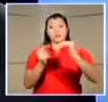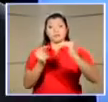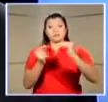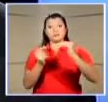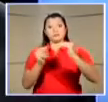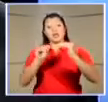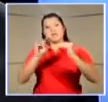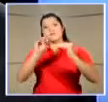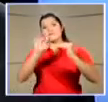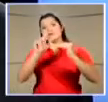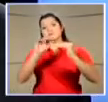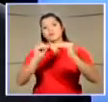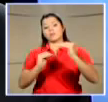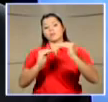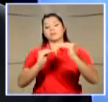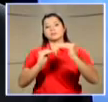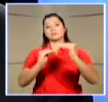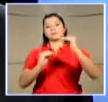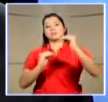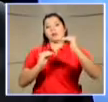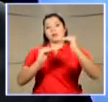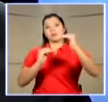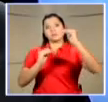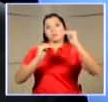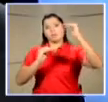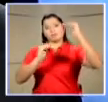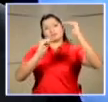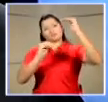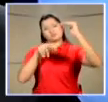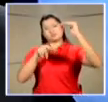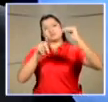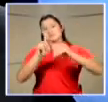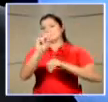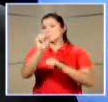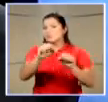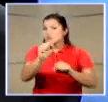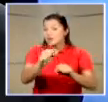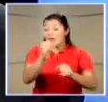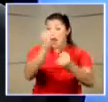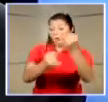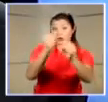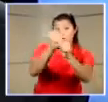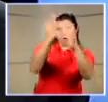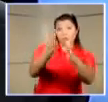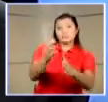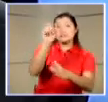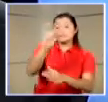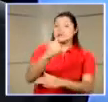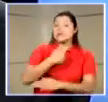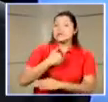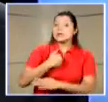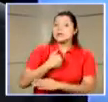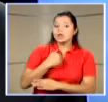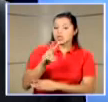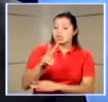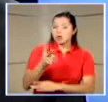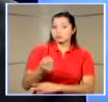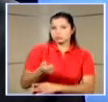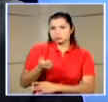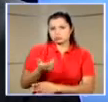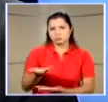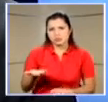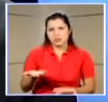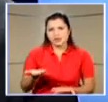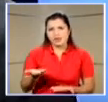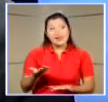capacidad de pagar mucho más impuestos, al final los empleados públicos sí están teniendo aumentos salariales del doble de la inflación.